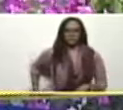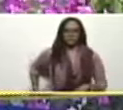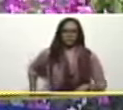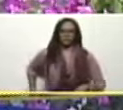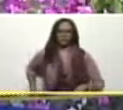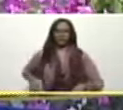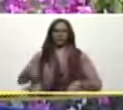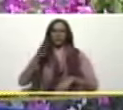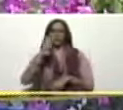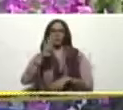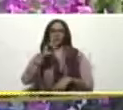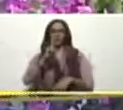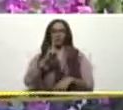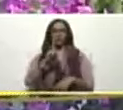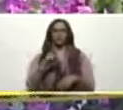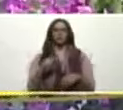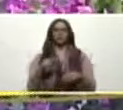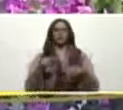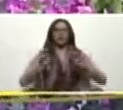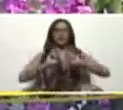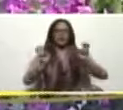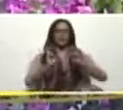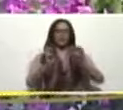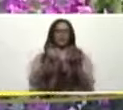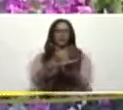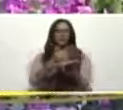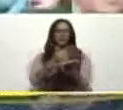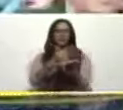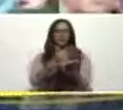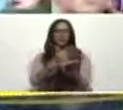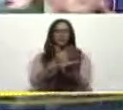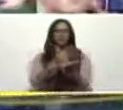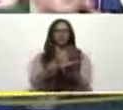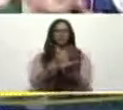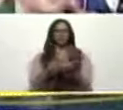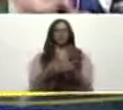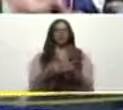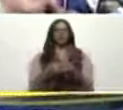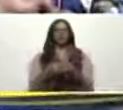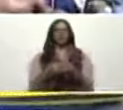41 en el campo farmacéutico. Casi que habría que